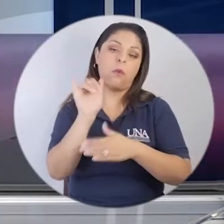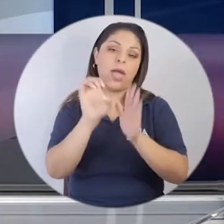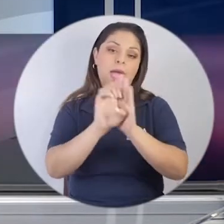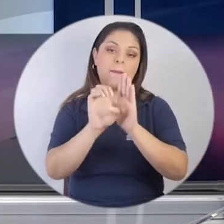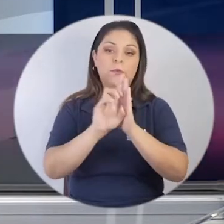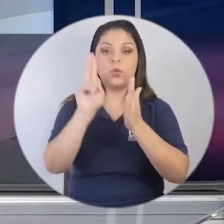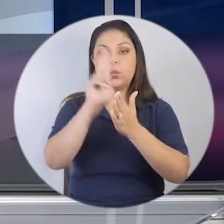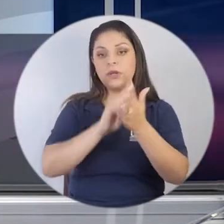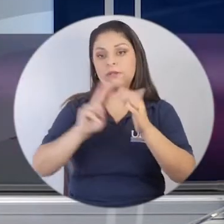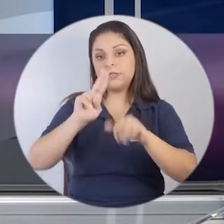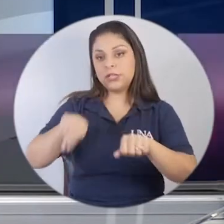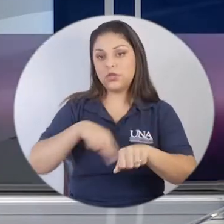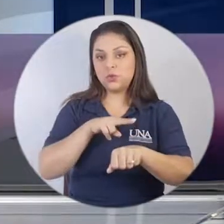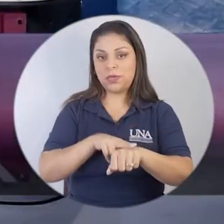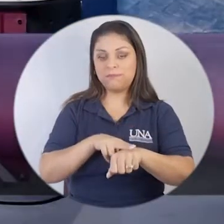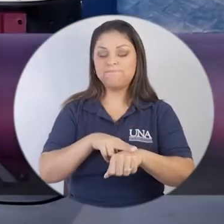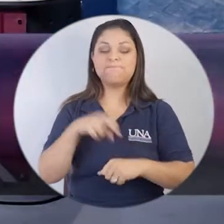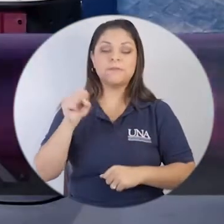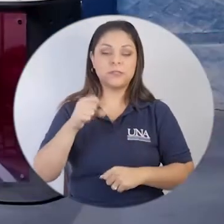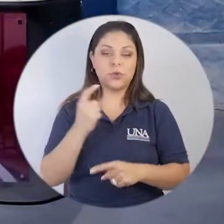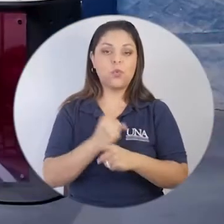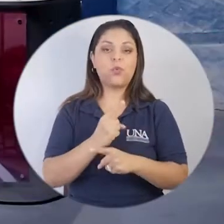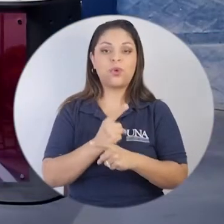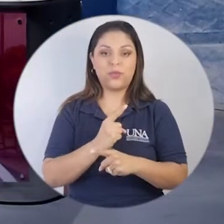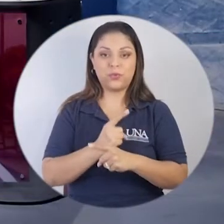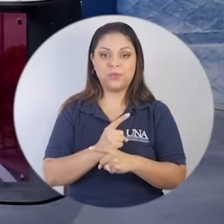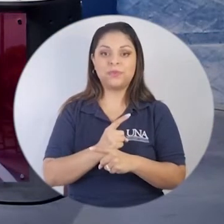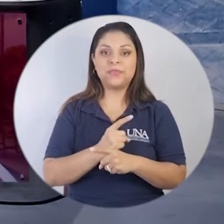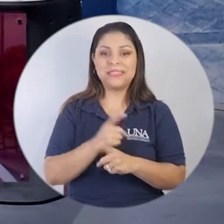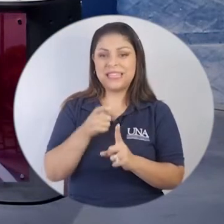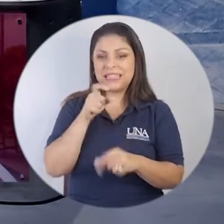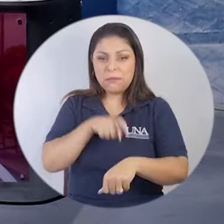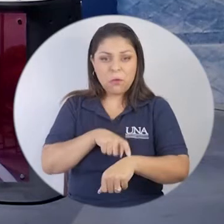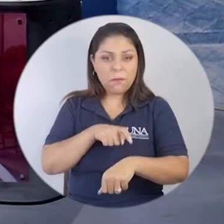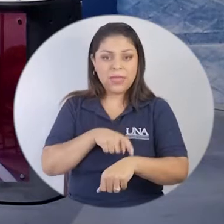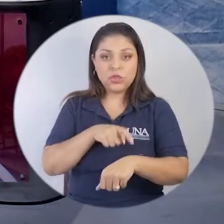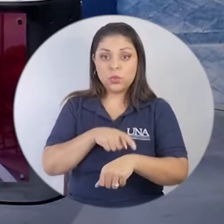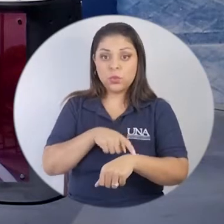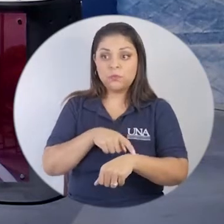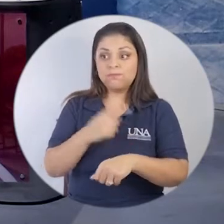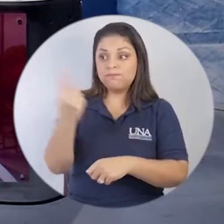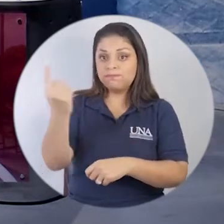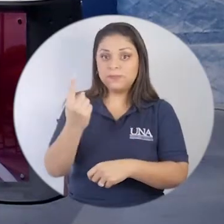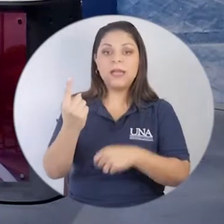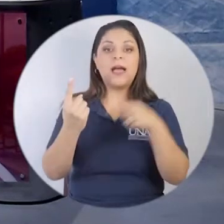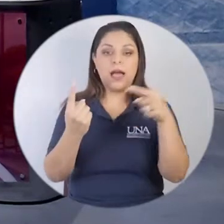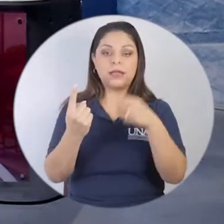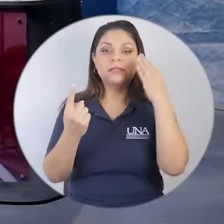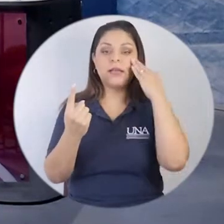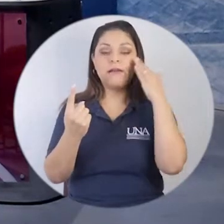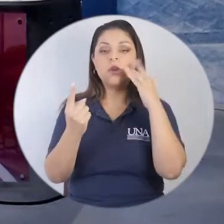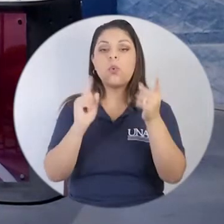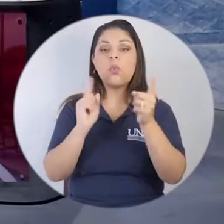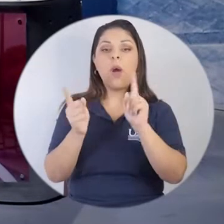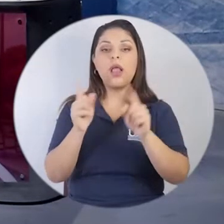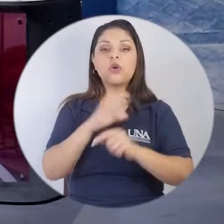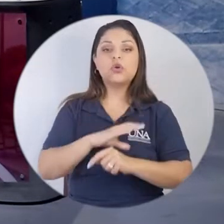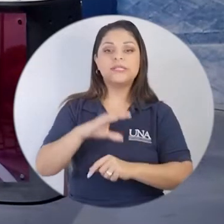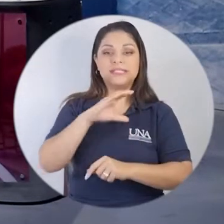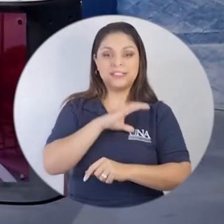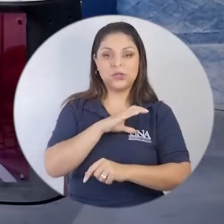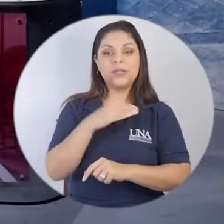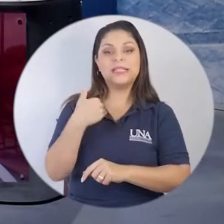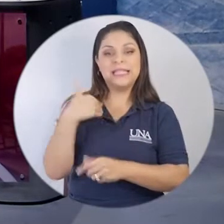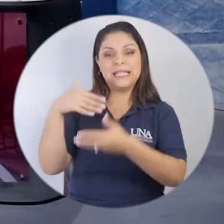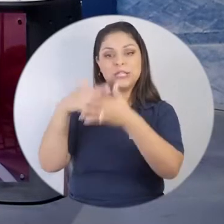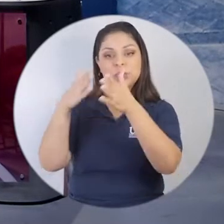Sí, desde ese primer momento pues se recaba, digamos, la información necesaria, ¿verdad?, para poder entender cuál es la condición que presenta cada